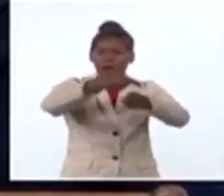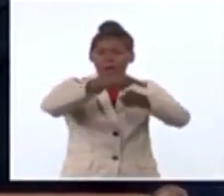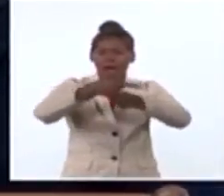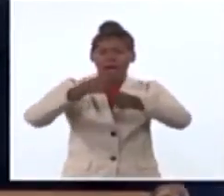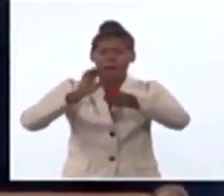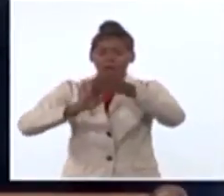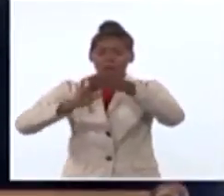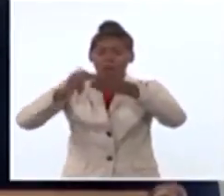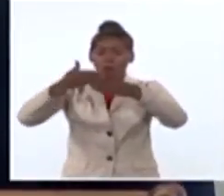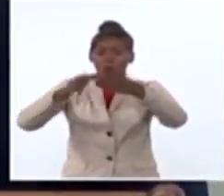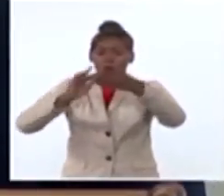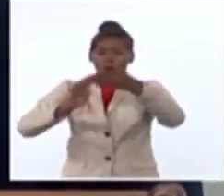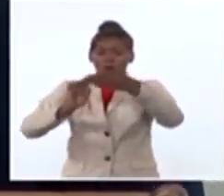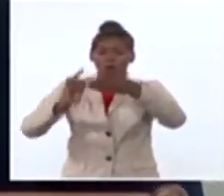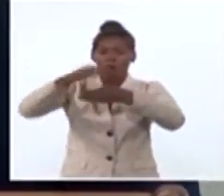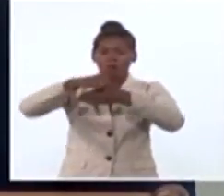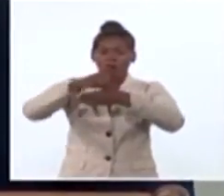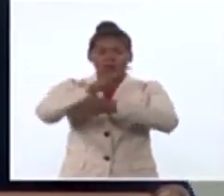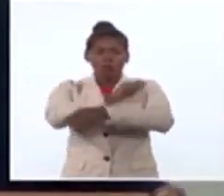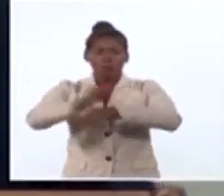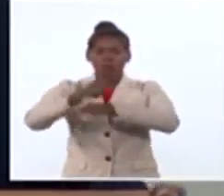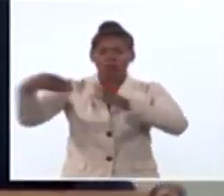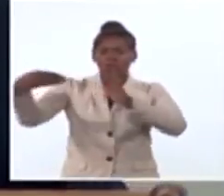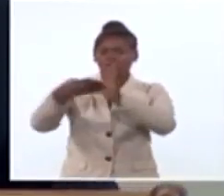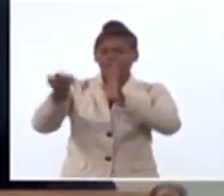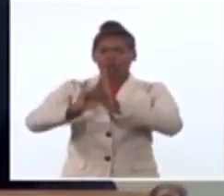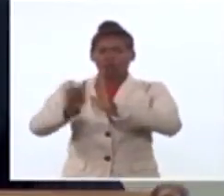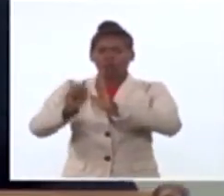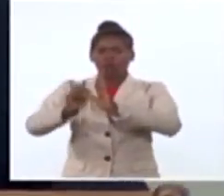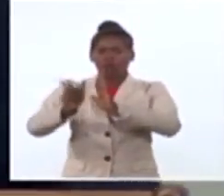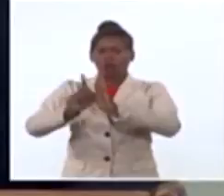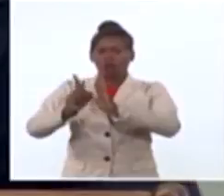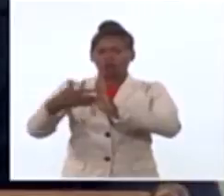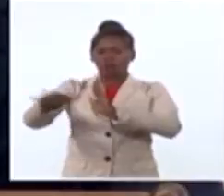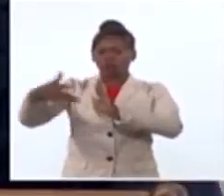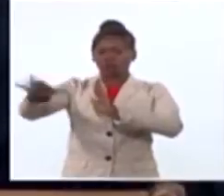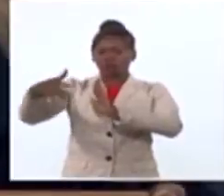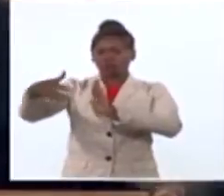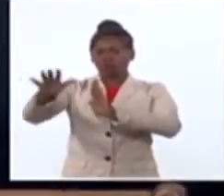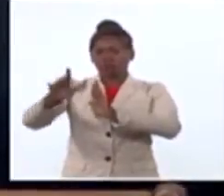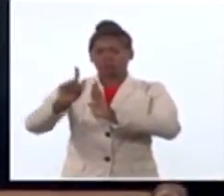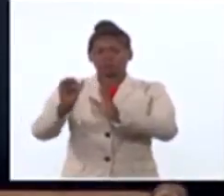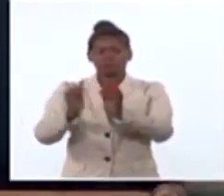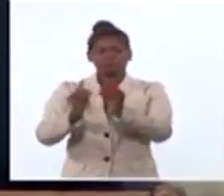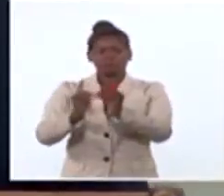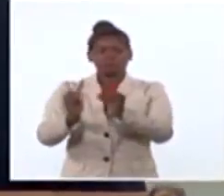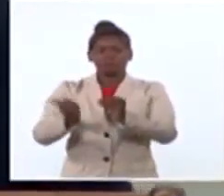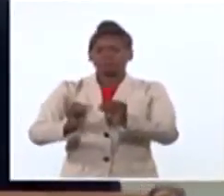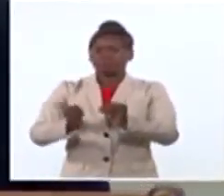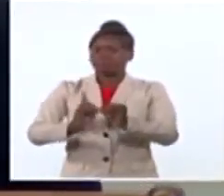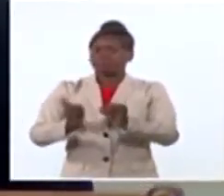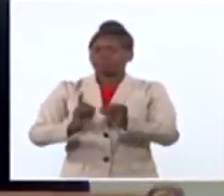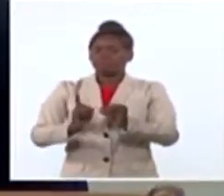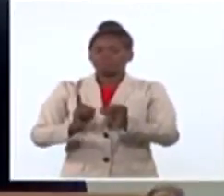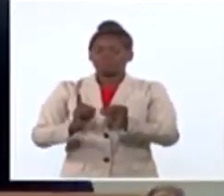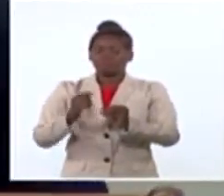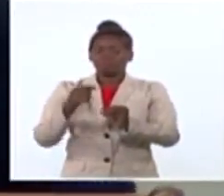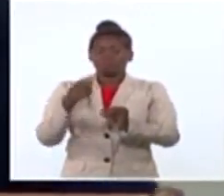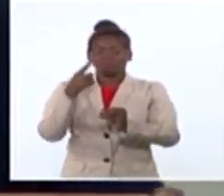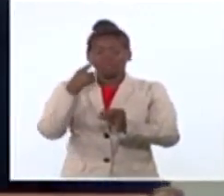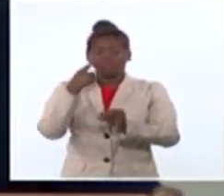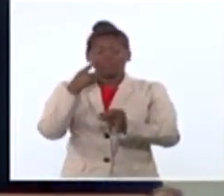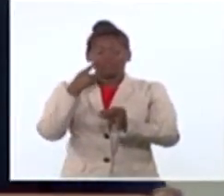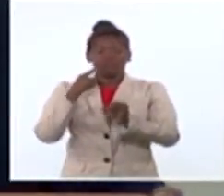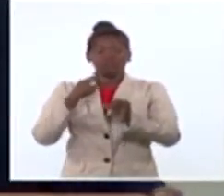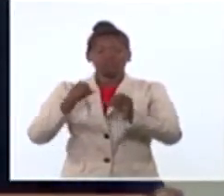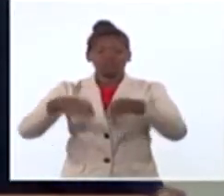alguno. El gobierno de los Estados Unidos, durante estos 2 años de pandemia,